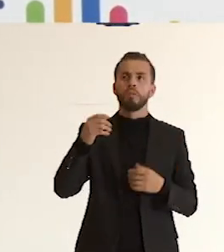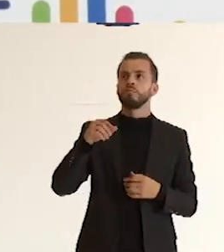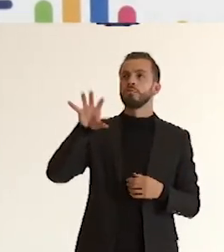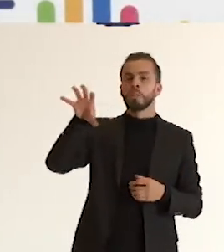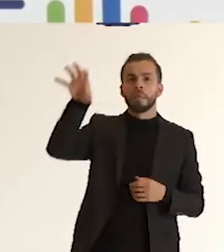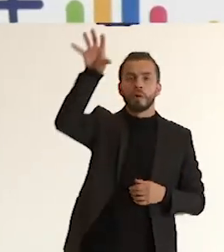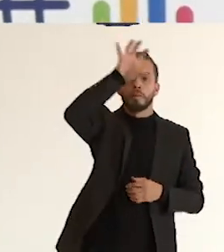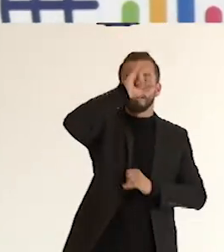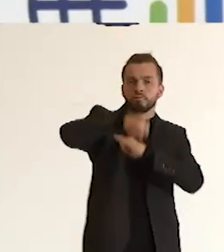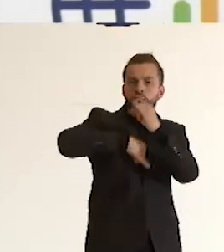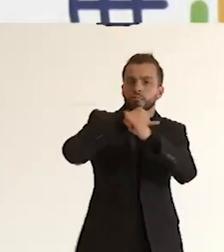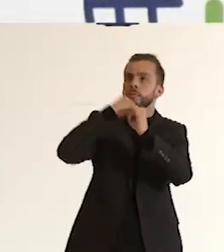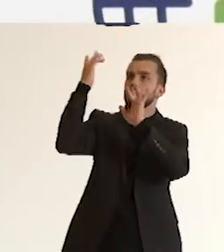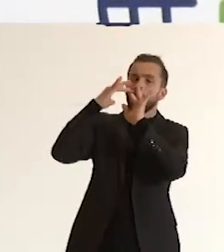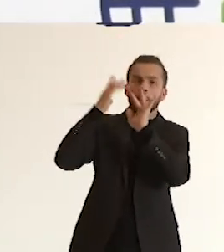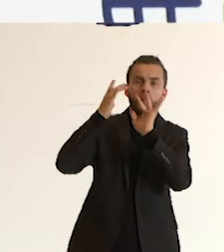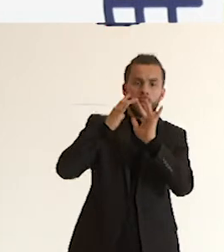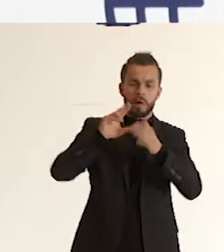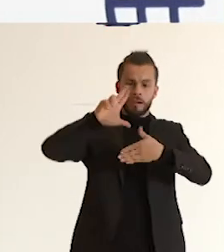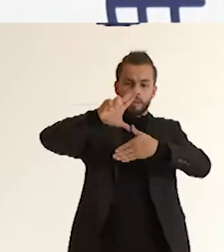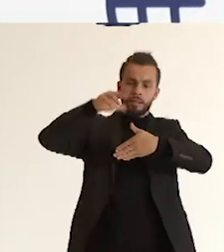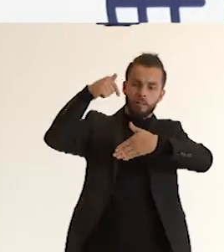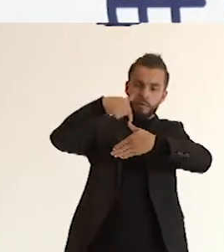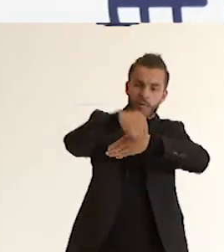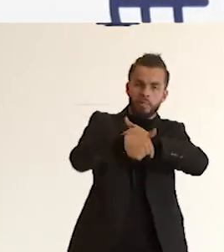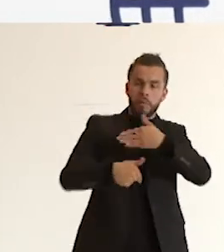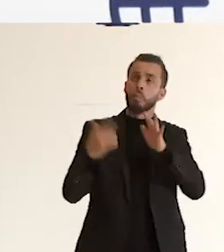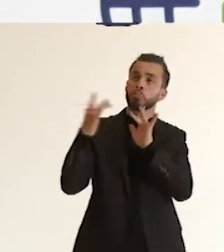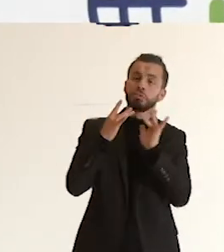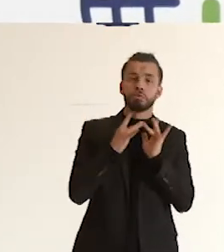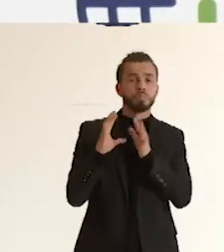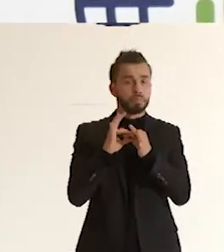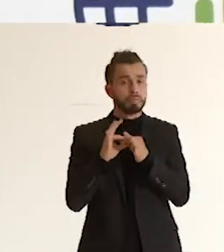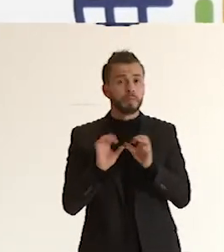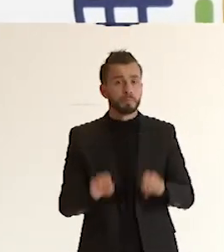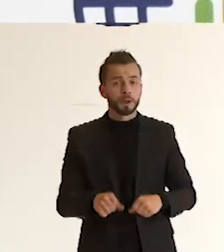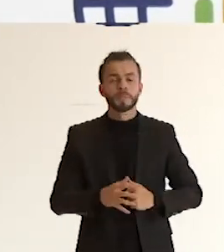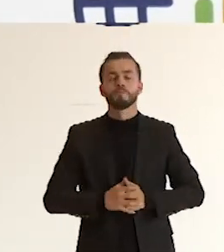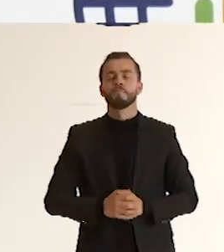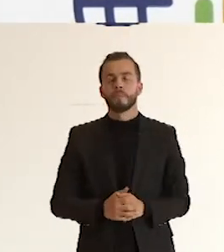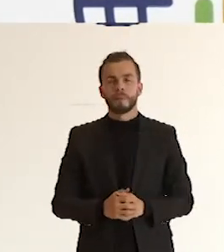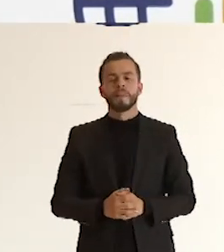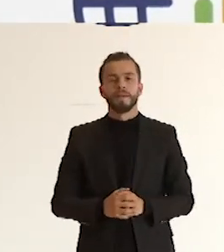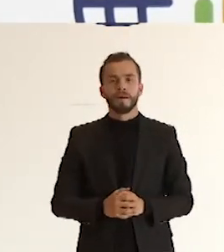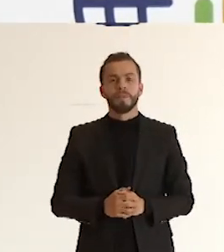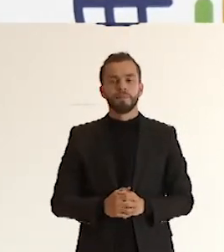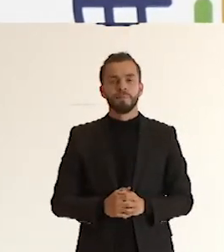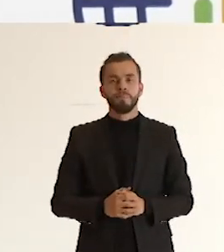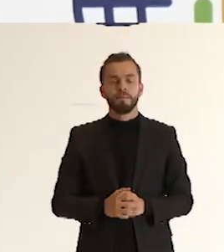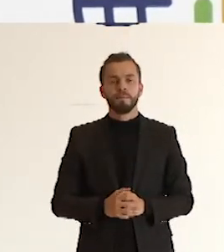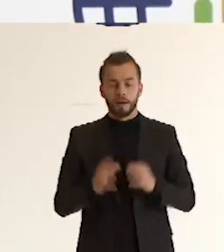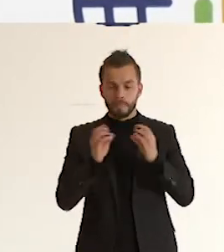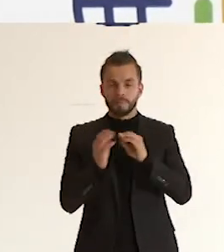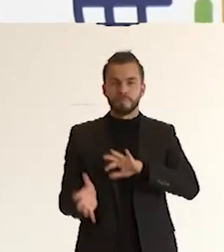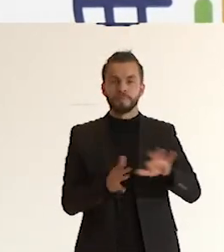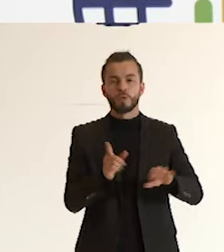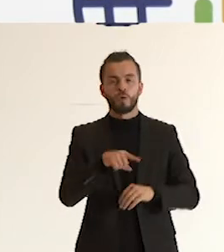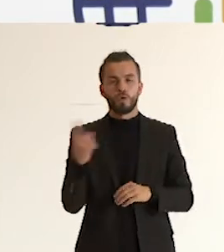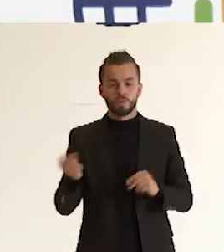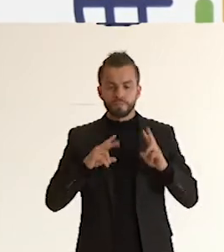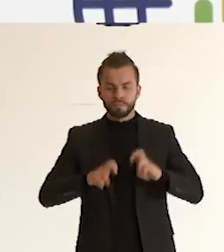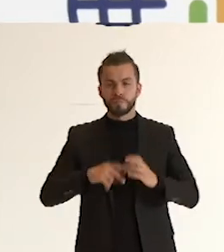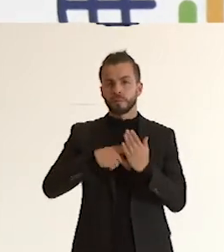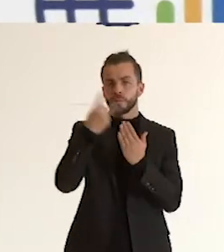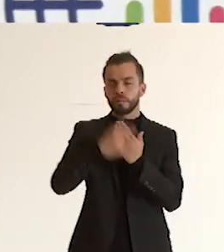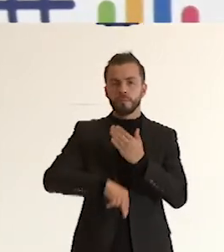universidades de latinoamérica y bueno también estamos trabajando en un proyecto también latinoamericano para la